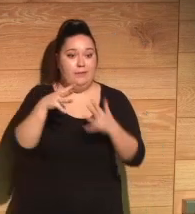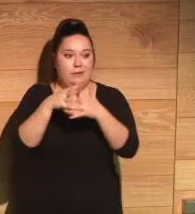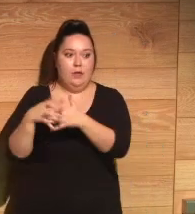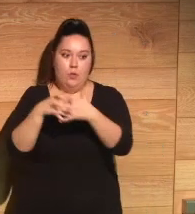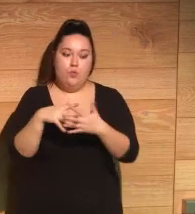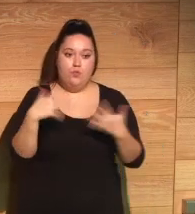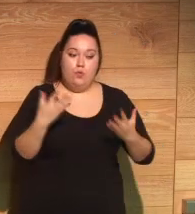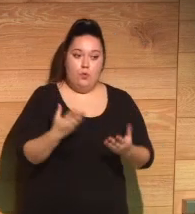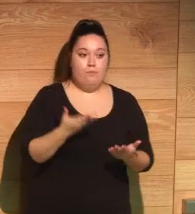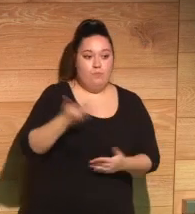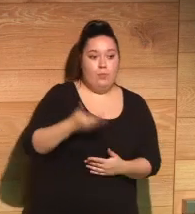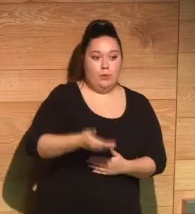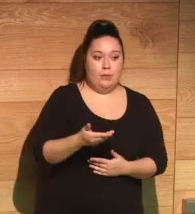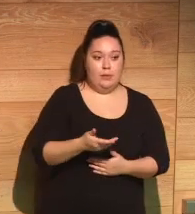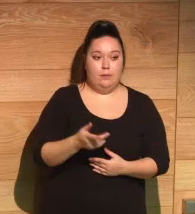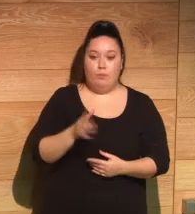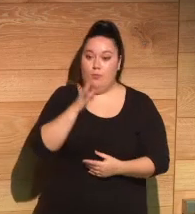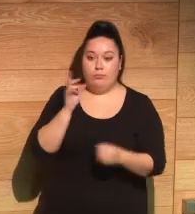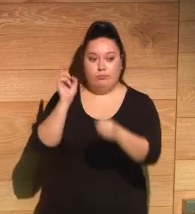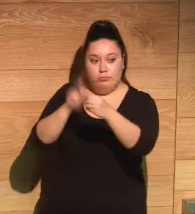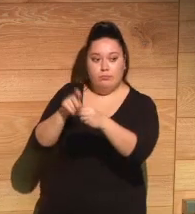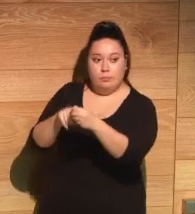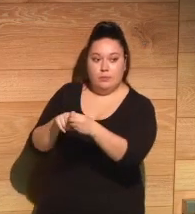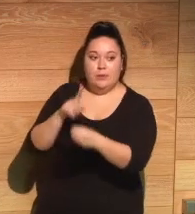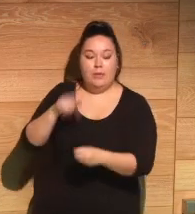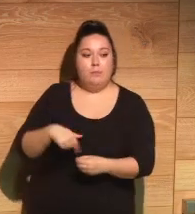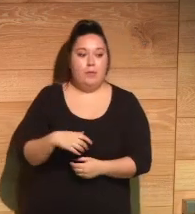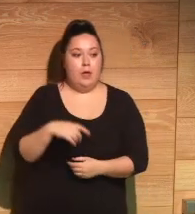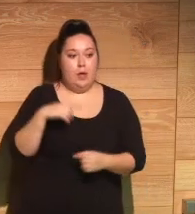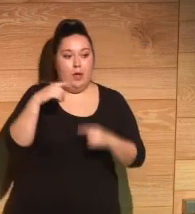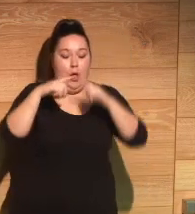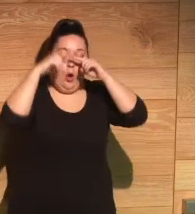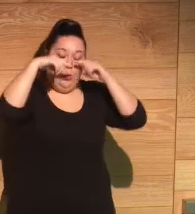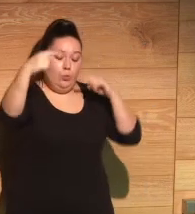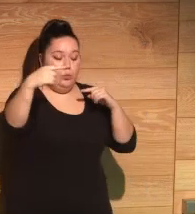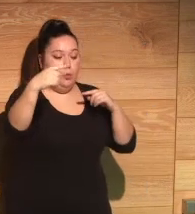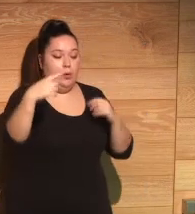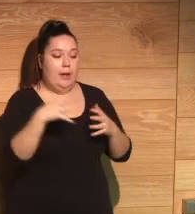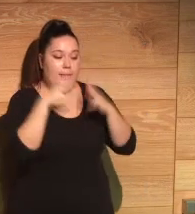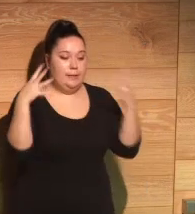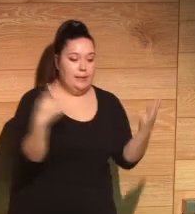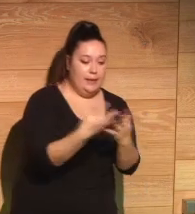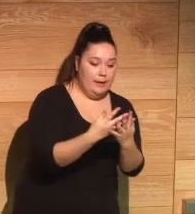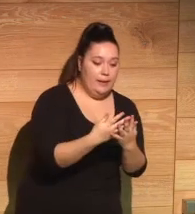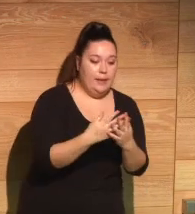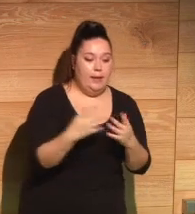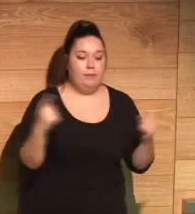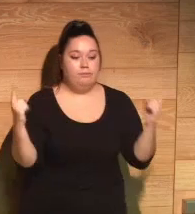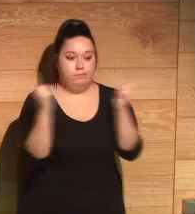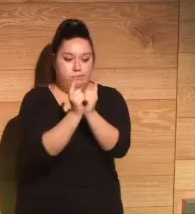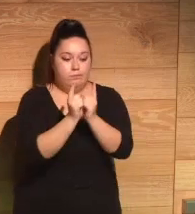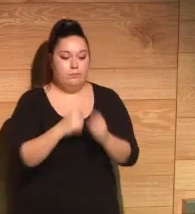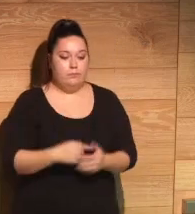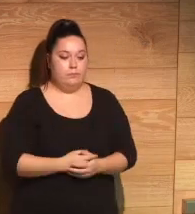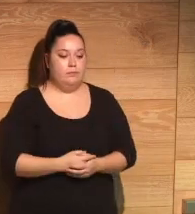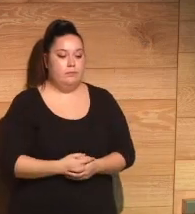las guerras en las que participan, sino por cuestiones como la contracultura, internet, etcétera, ¿no? Entonces este es un